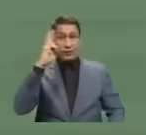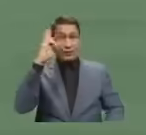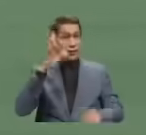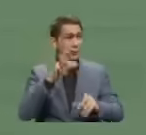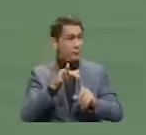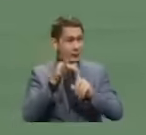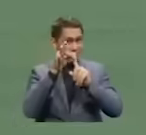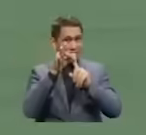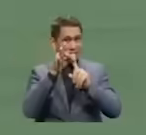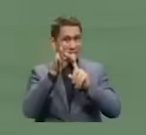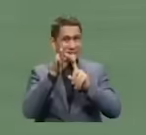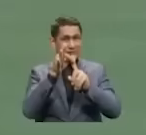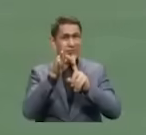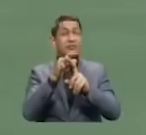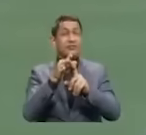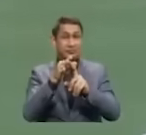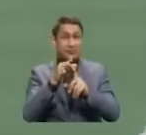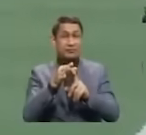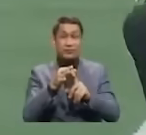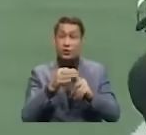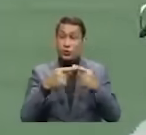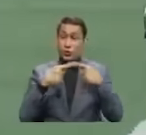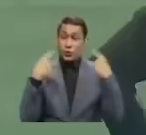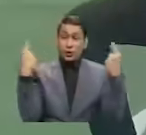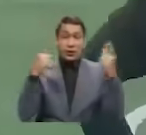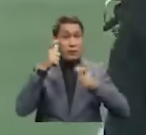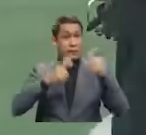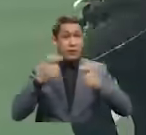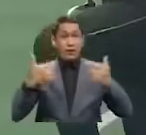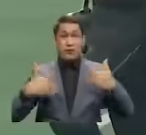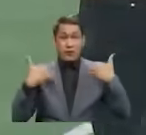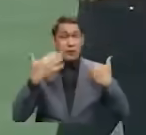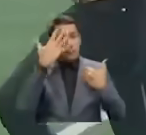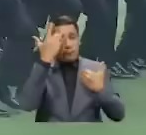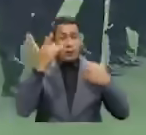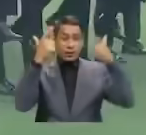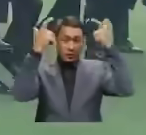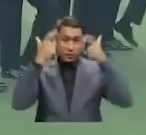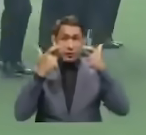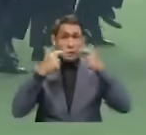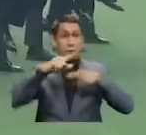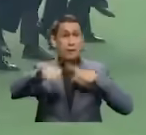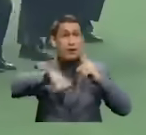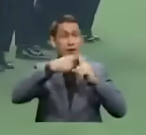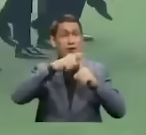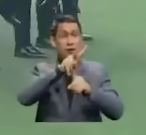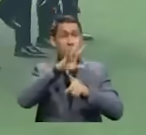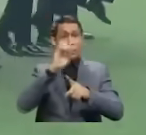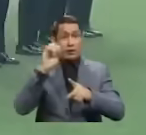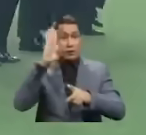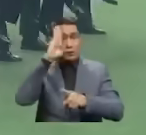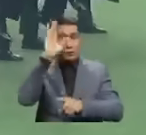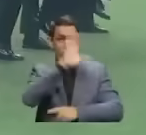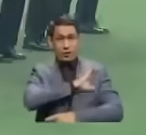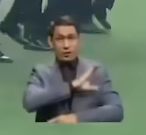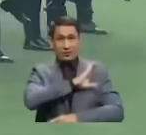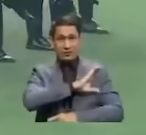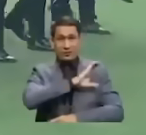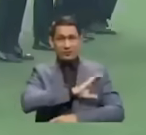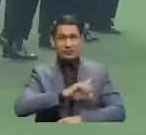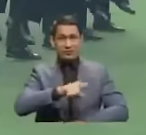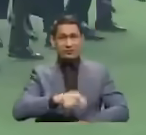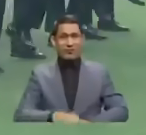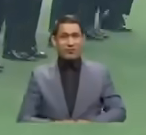el civismo, la gallardía y el orgullo, en Cuenca se graduaron 204 policías de la rama técnico-operativos.